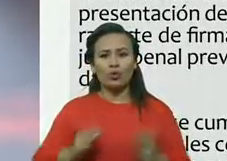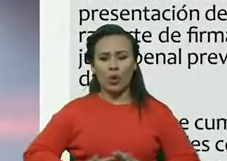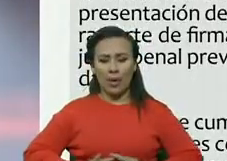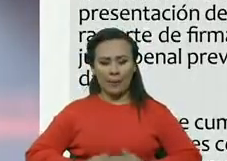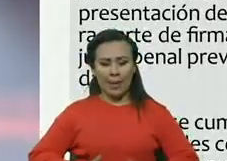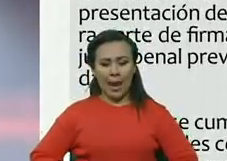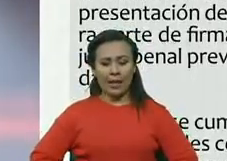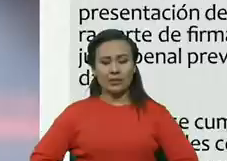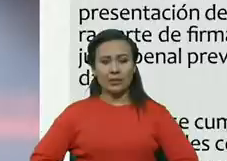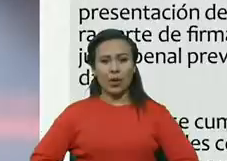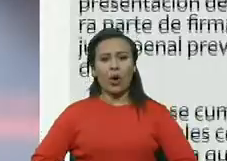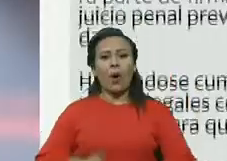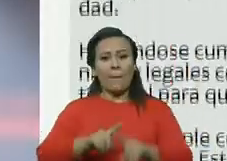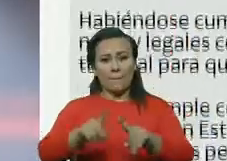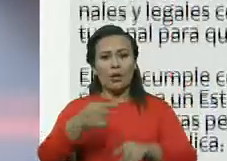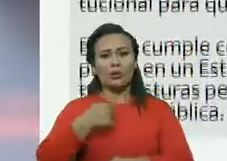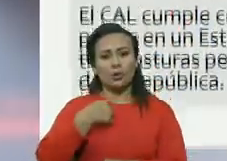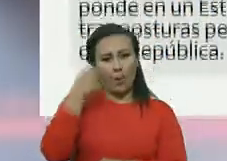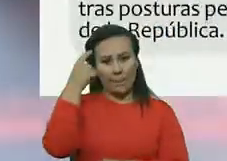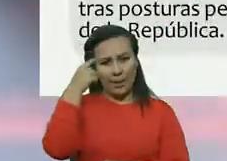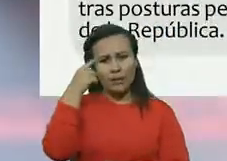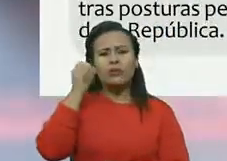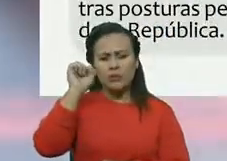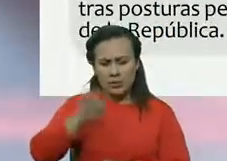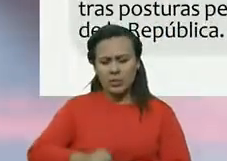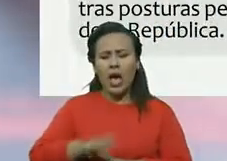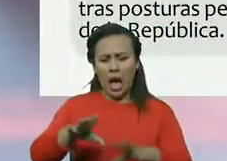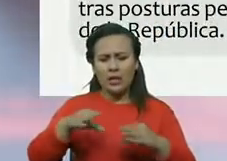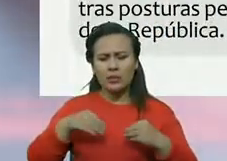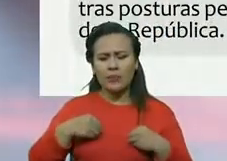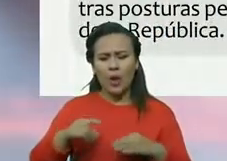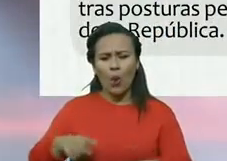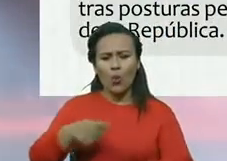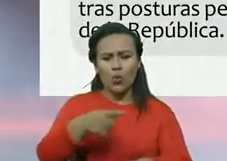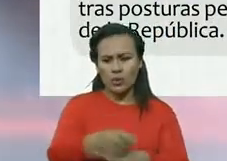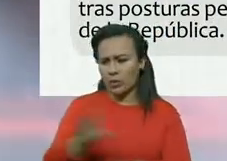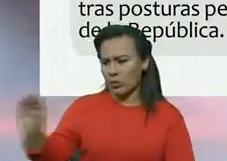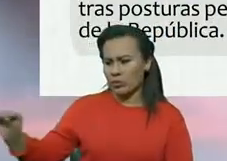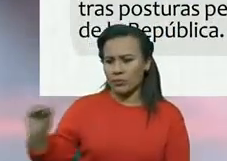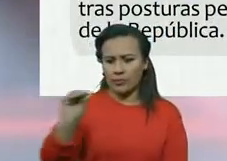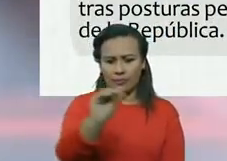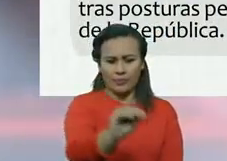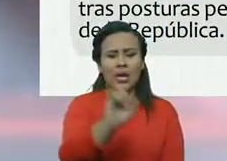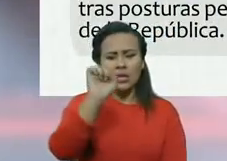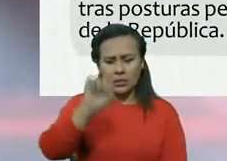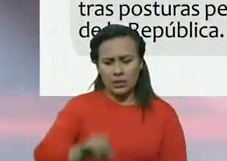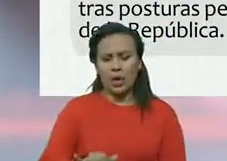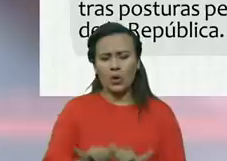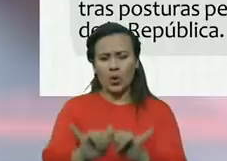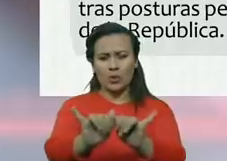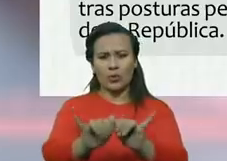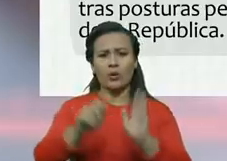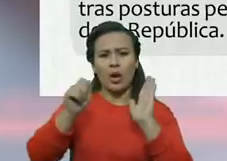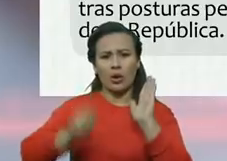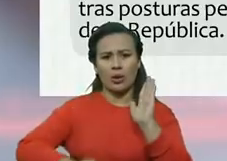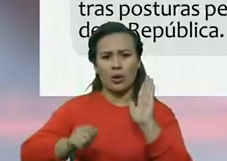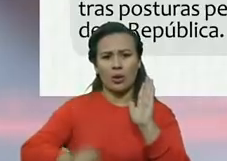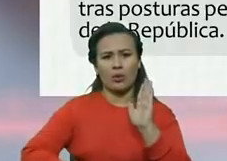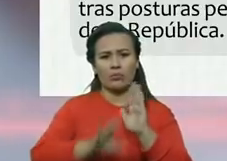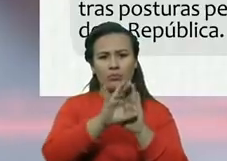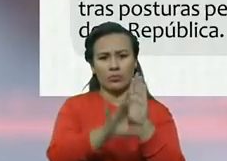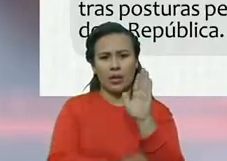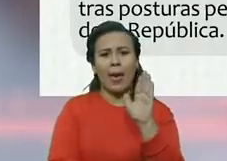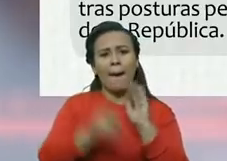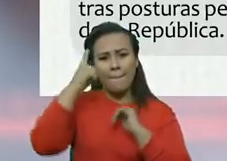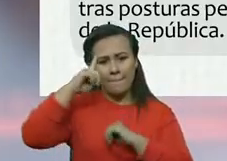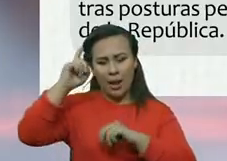embarazo, pero señaló que considera procedente remitir la solicitud de juicio político a la Corte Constitucional